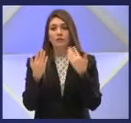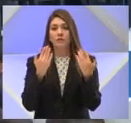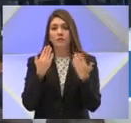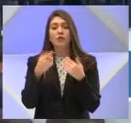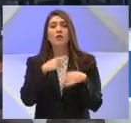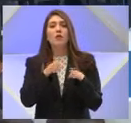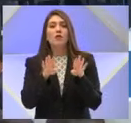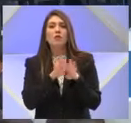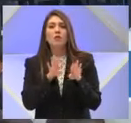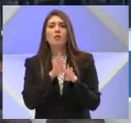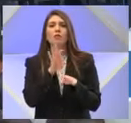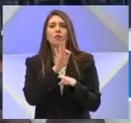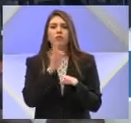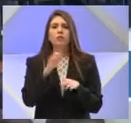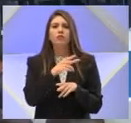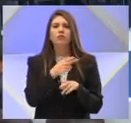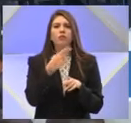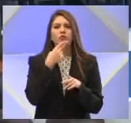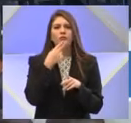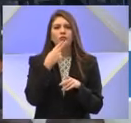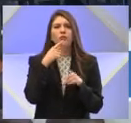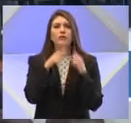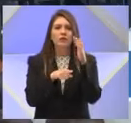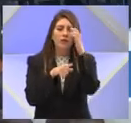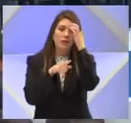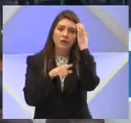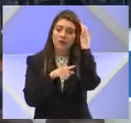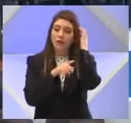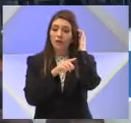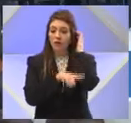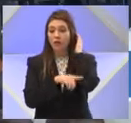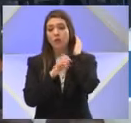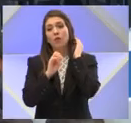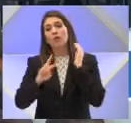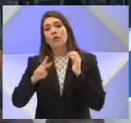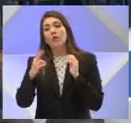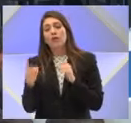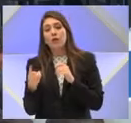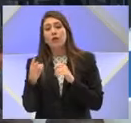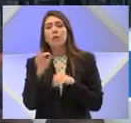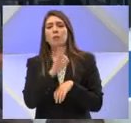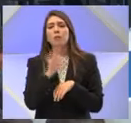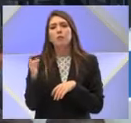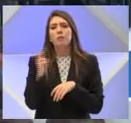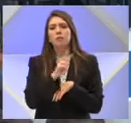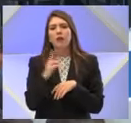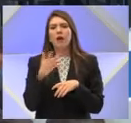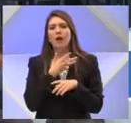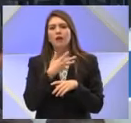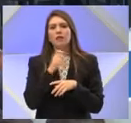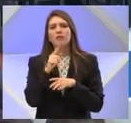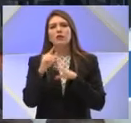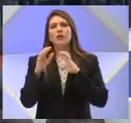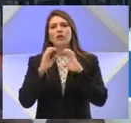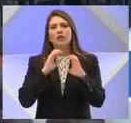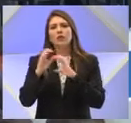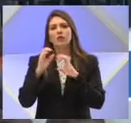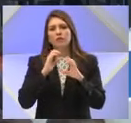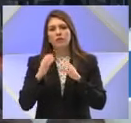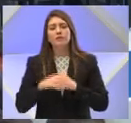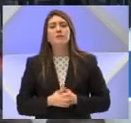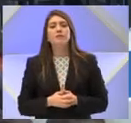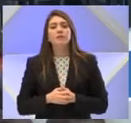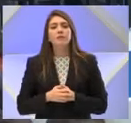utilizar bajaron y la otra de comunicación directa ya se comentaba aquí el potencial que